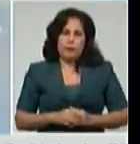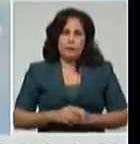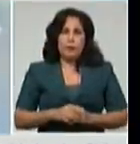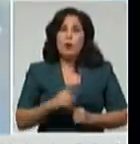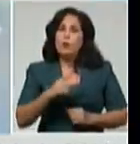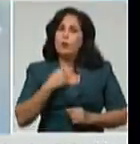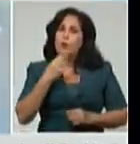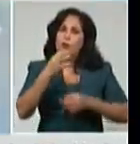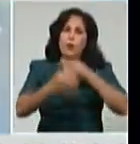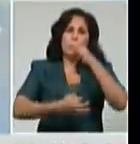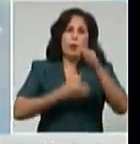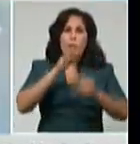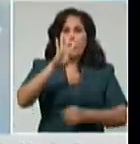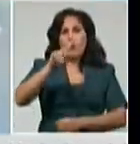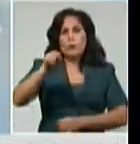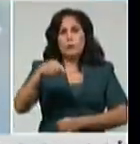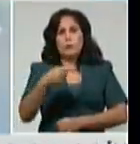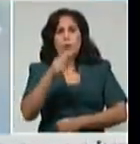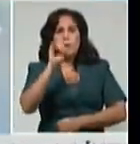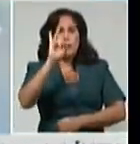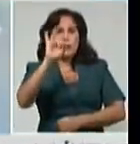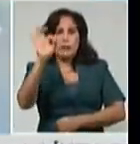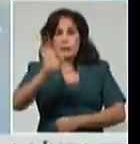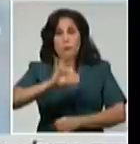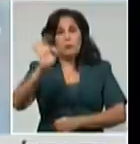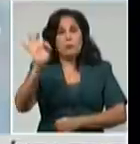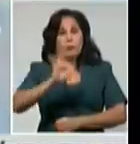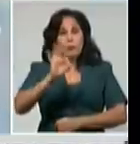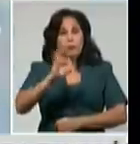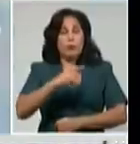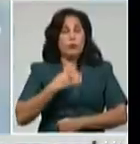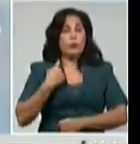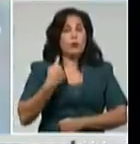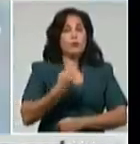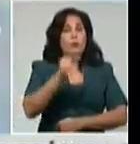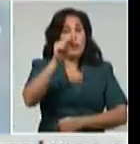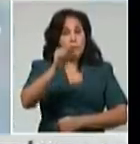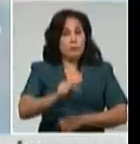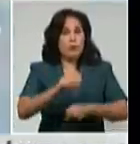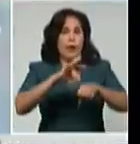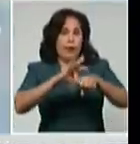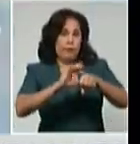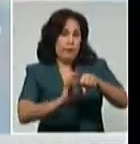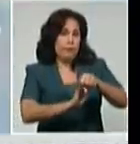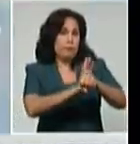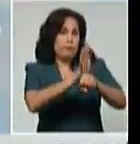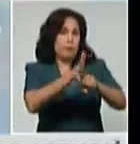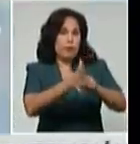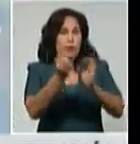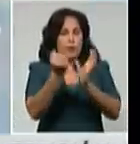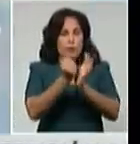del 4,7% de todos los casos diagnosticados.